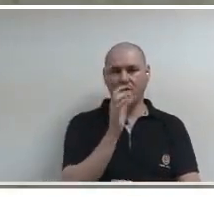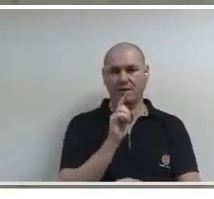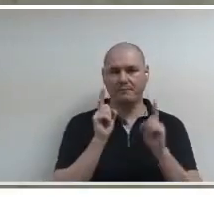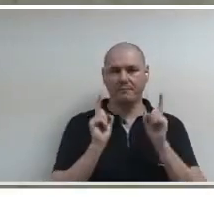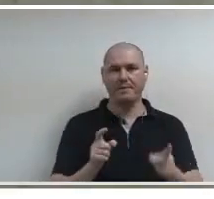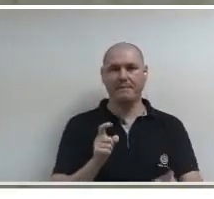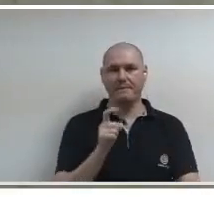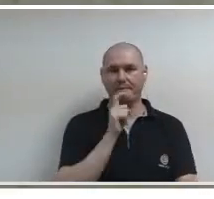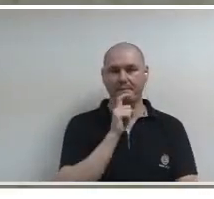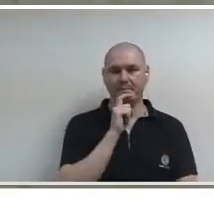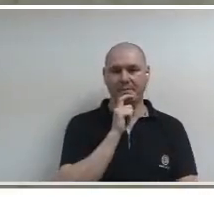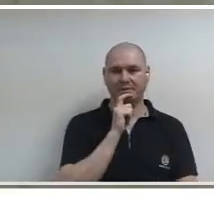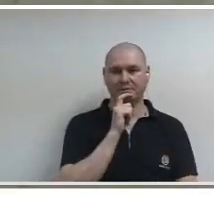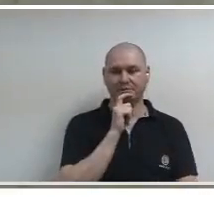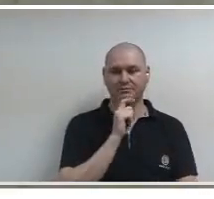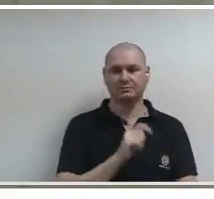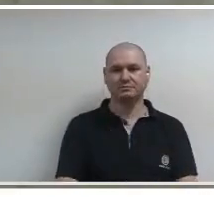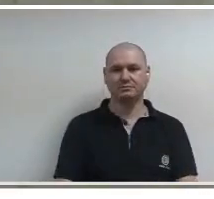acuri.